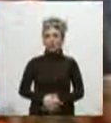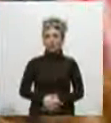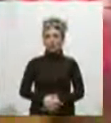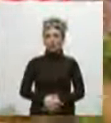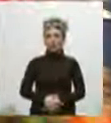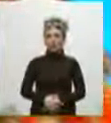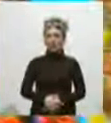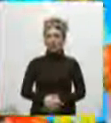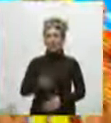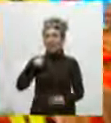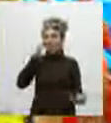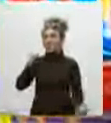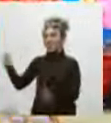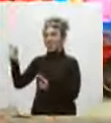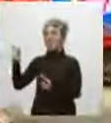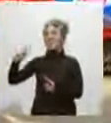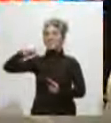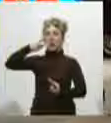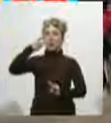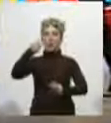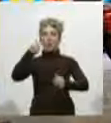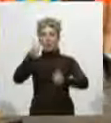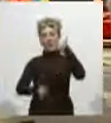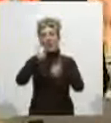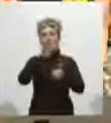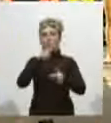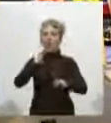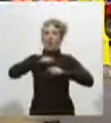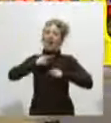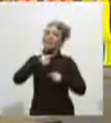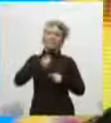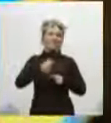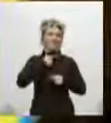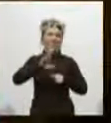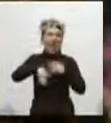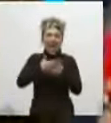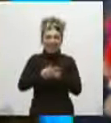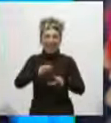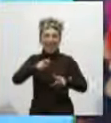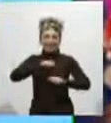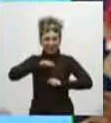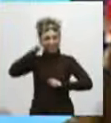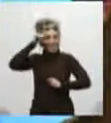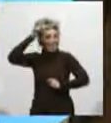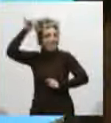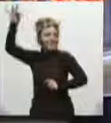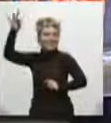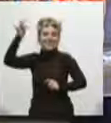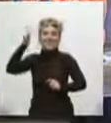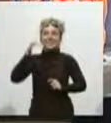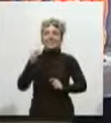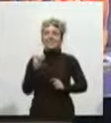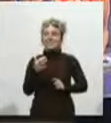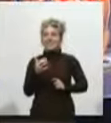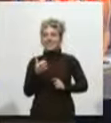Aquí lo tienen, al segundo finalista. Nos hizo reír, nos hizo incluso soñar. Y ya algunos hubiéramos querido esa